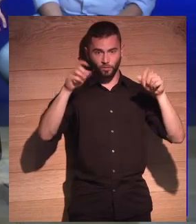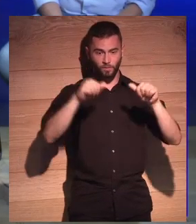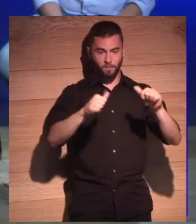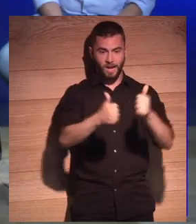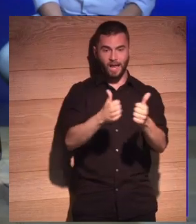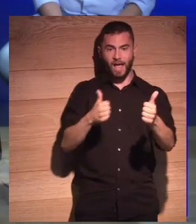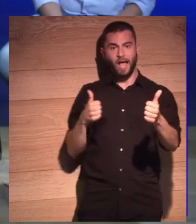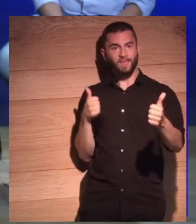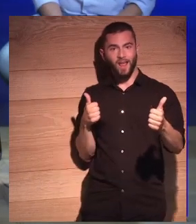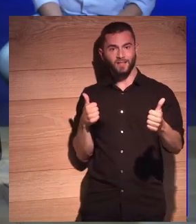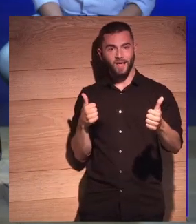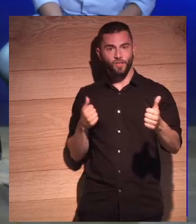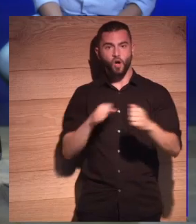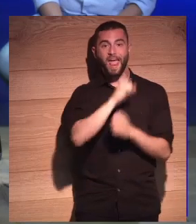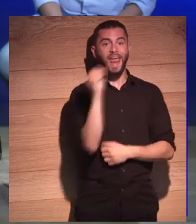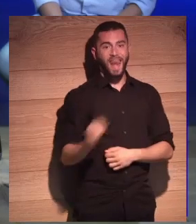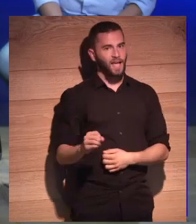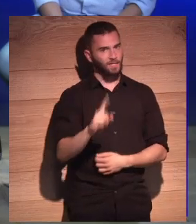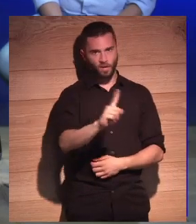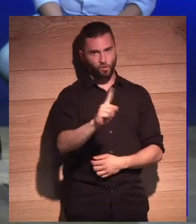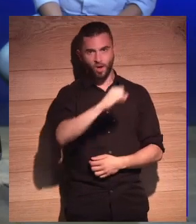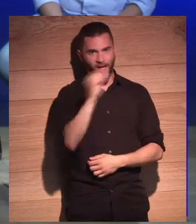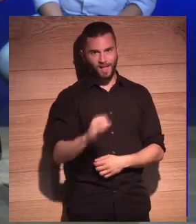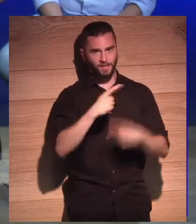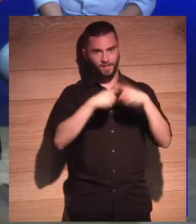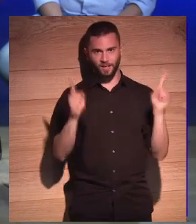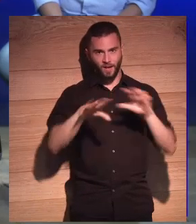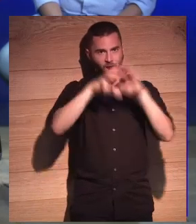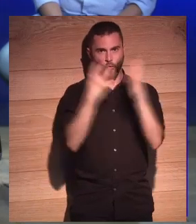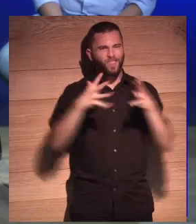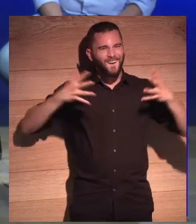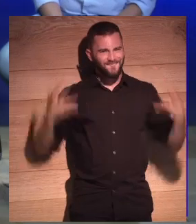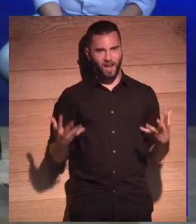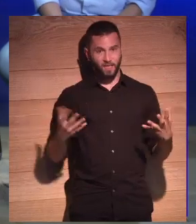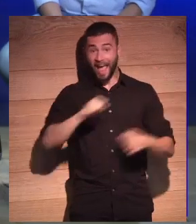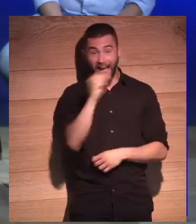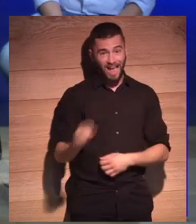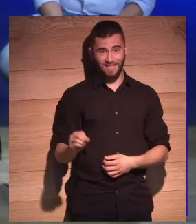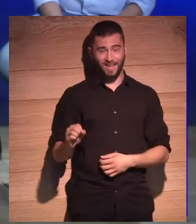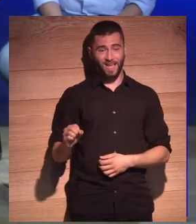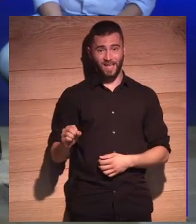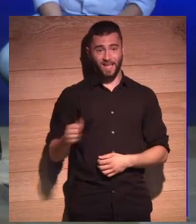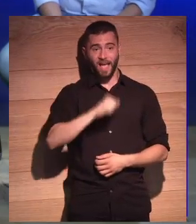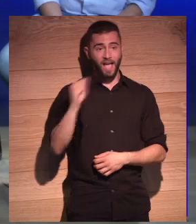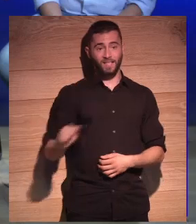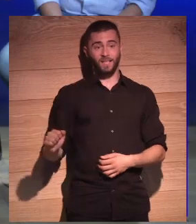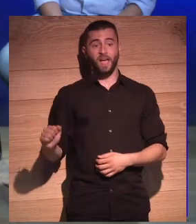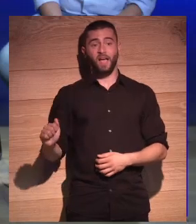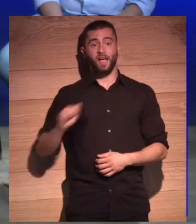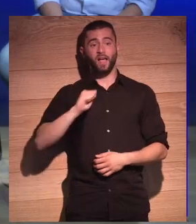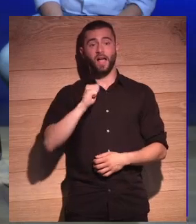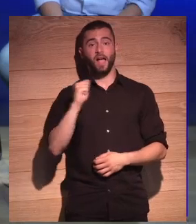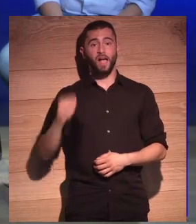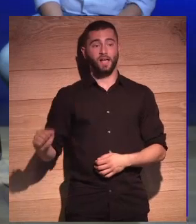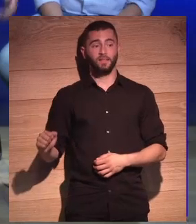atrasados, cosa que en Asia no ocurre, ¿vale? O sea, el mundo es muy grande. O sea, Asia, y cuando digo Asia es,